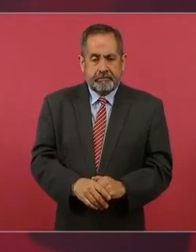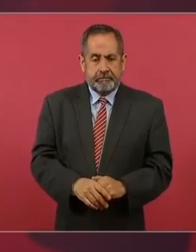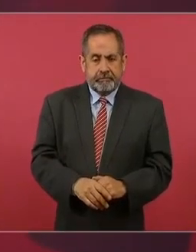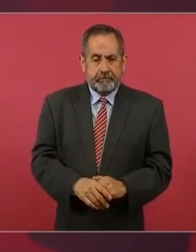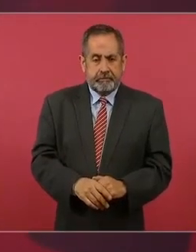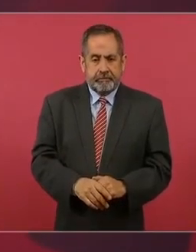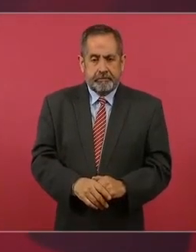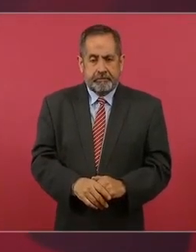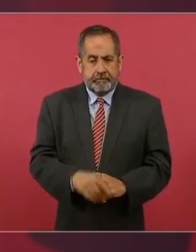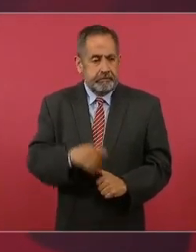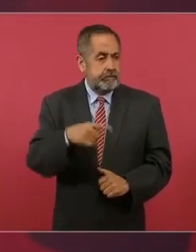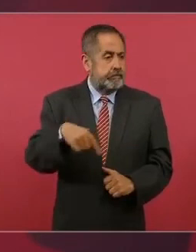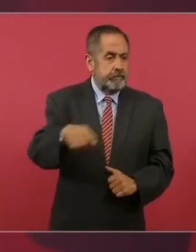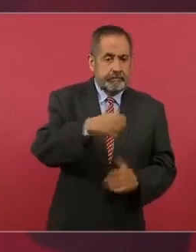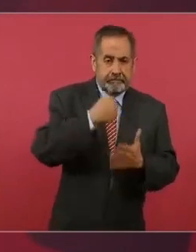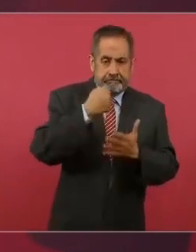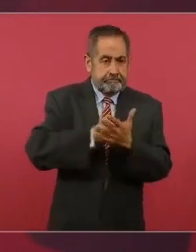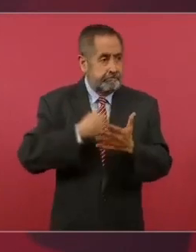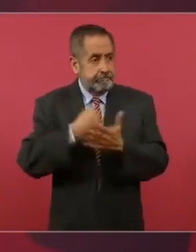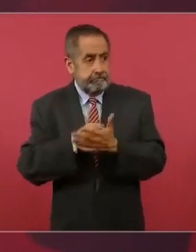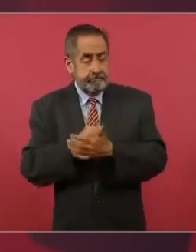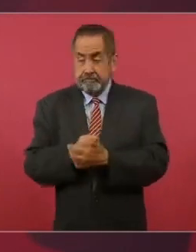nos hacen movimientos para